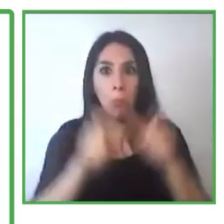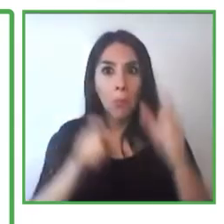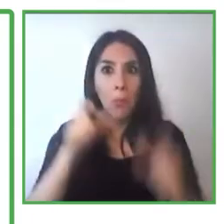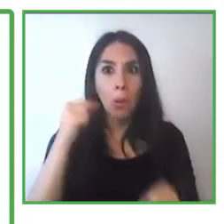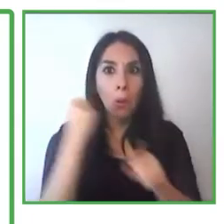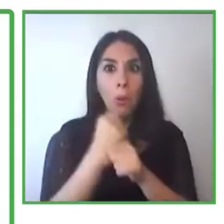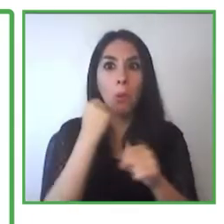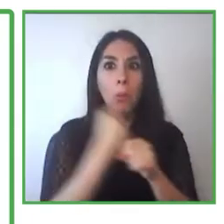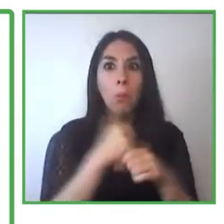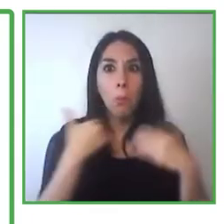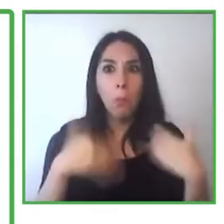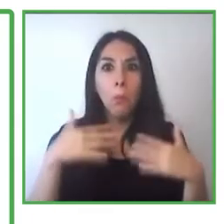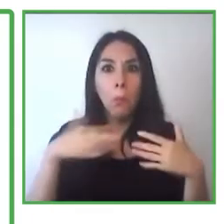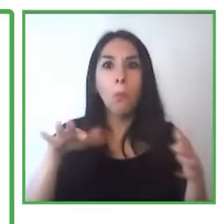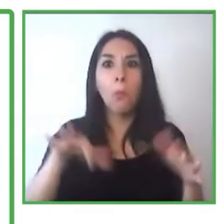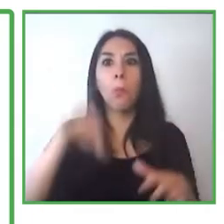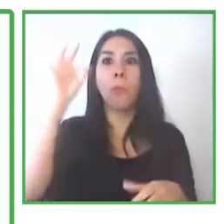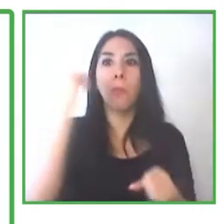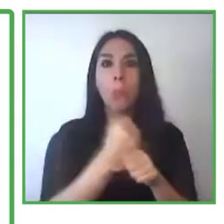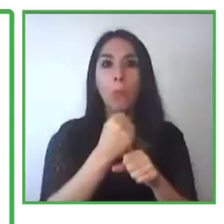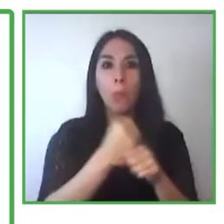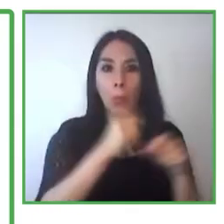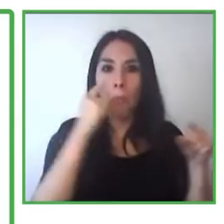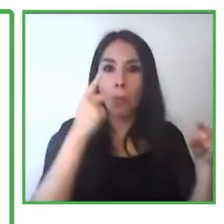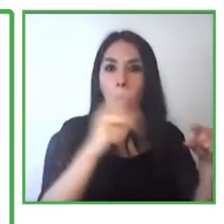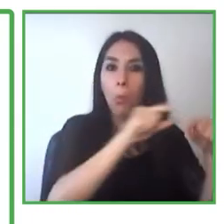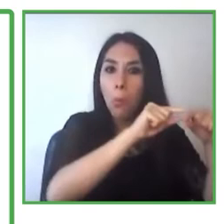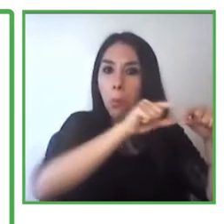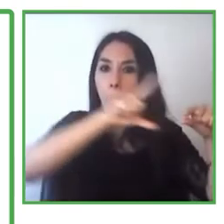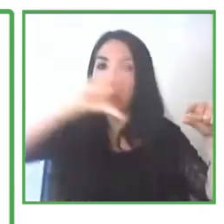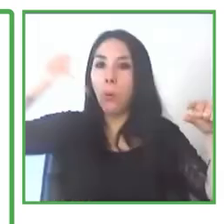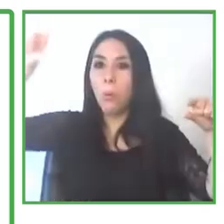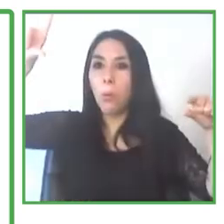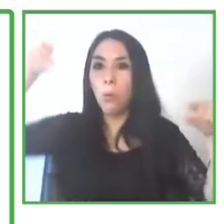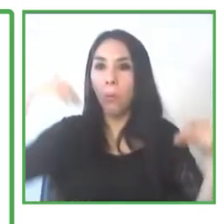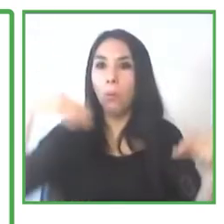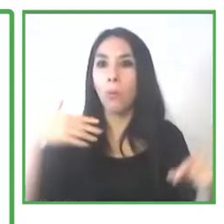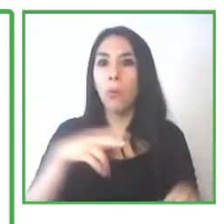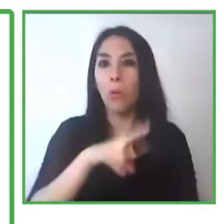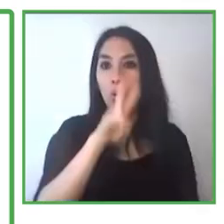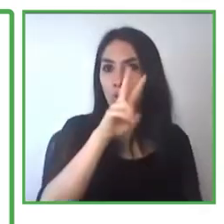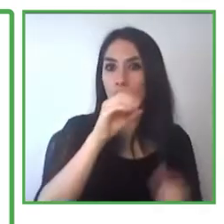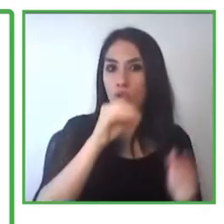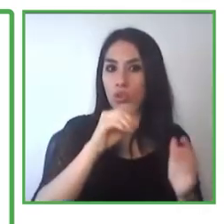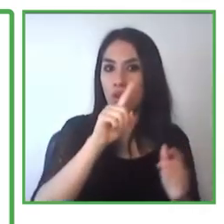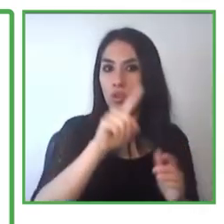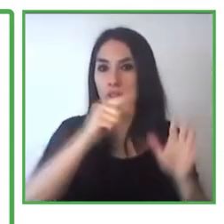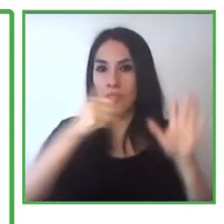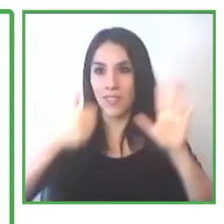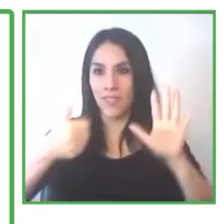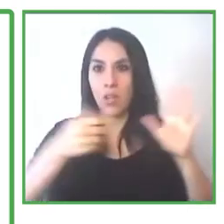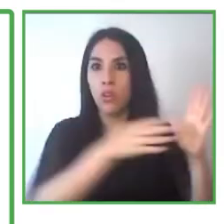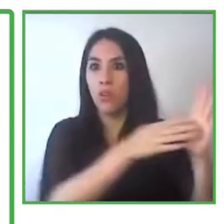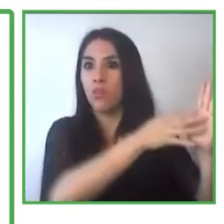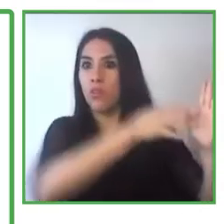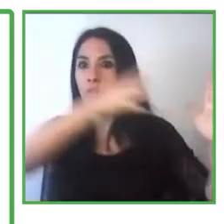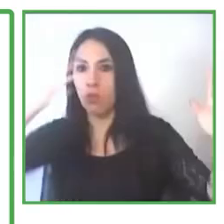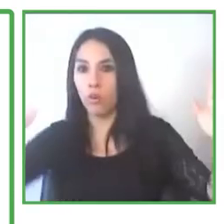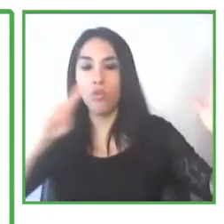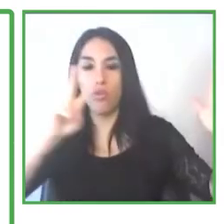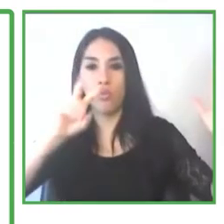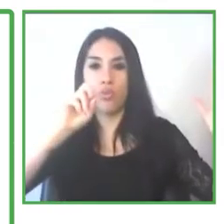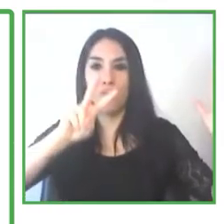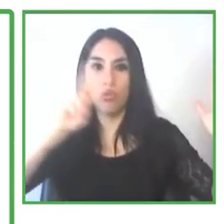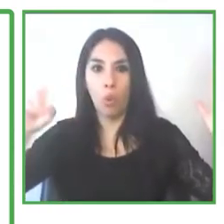primeros 3.986 personas que hubo en 2006 hasta las 34.000 que ha habido en el año